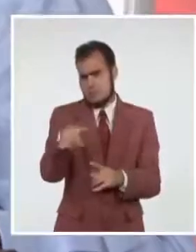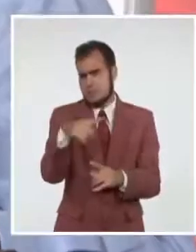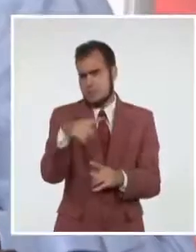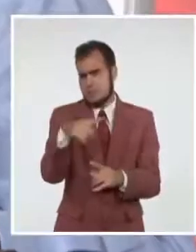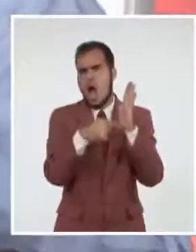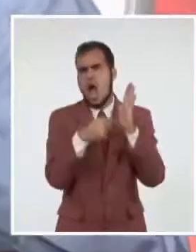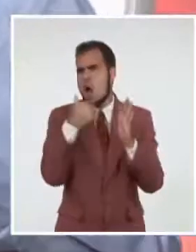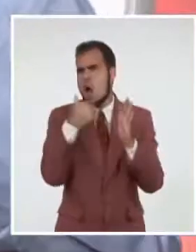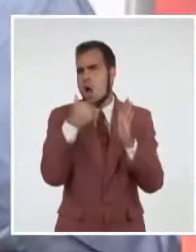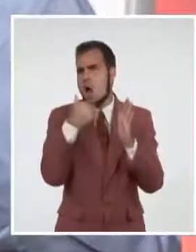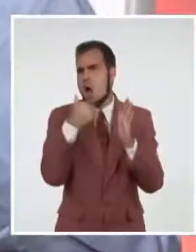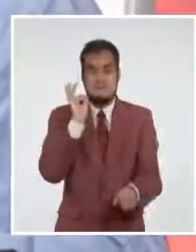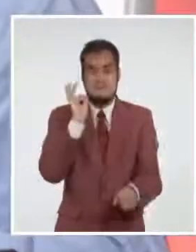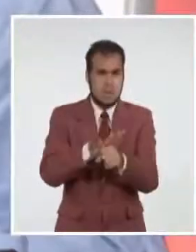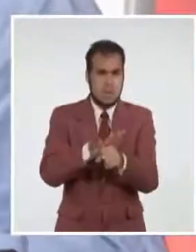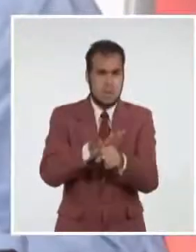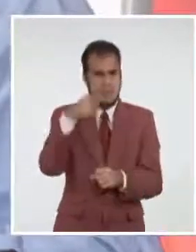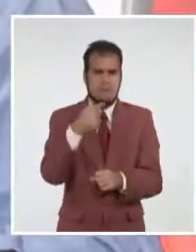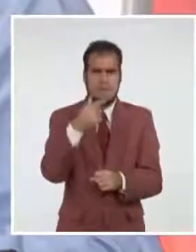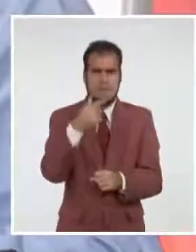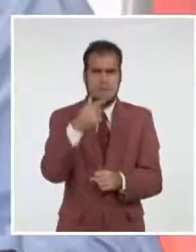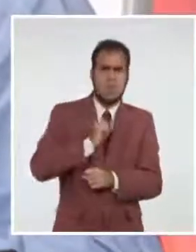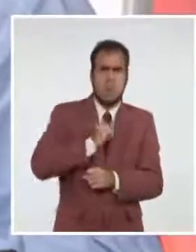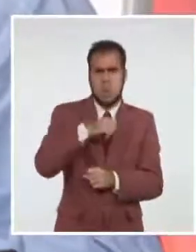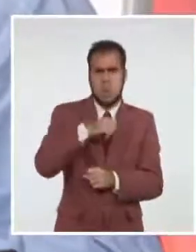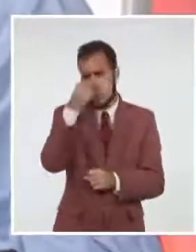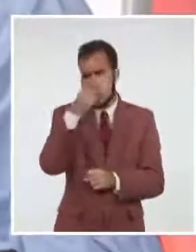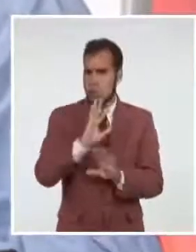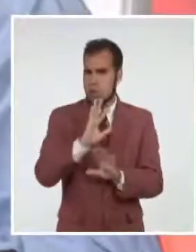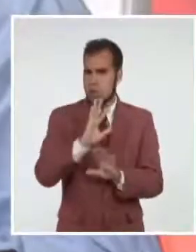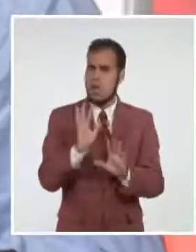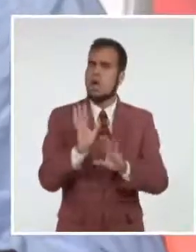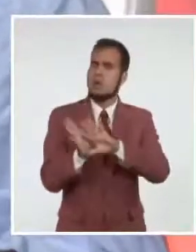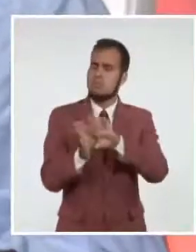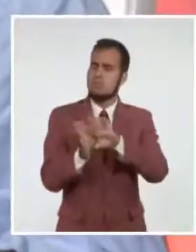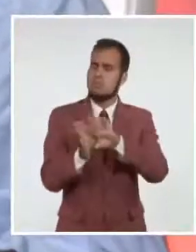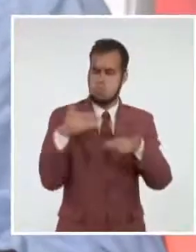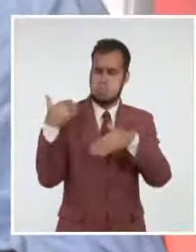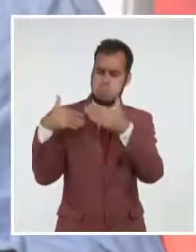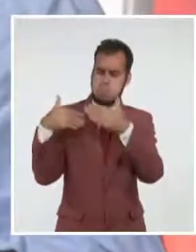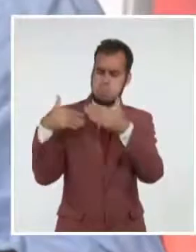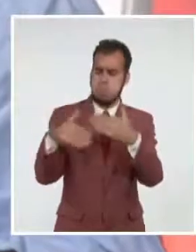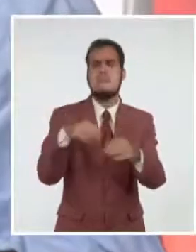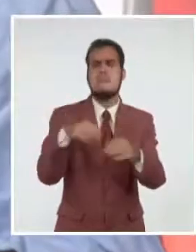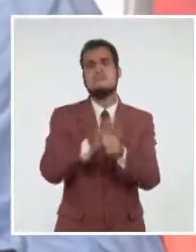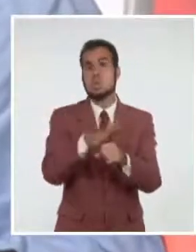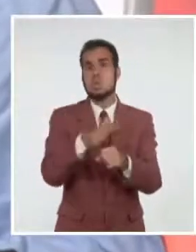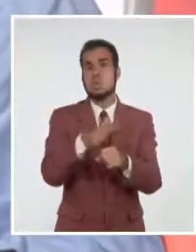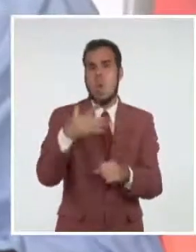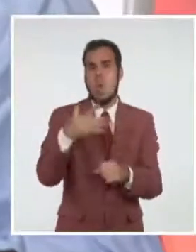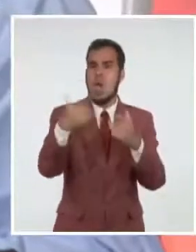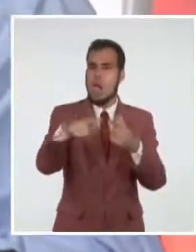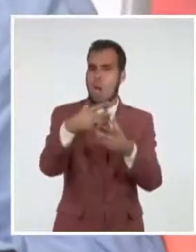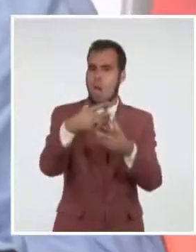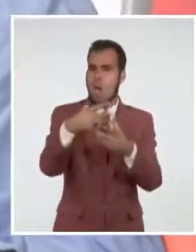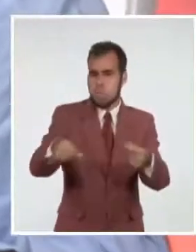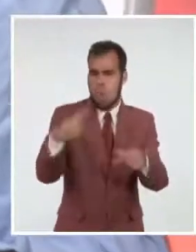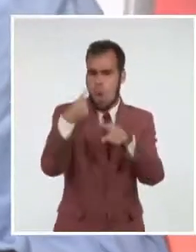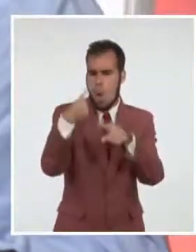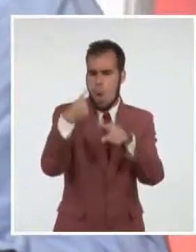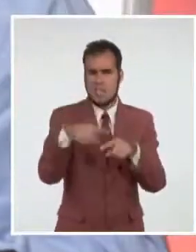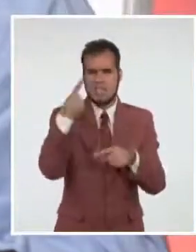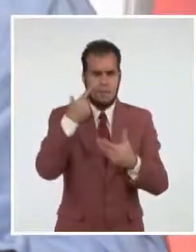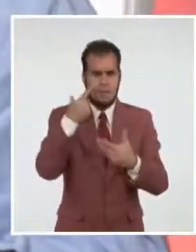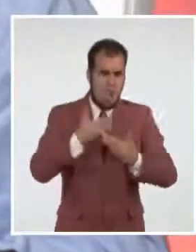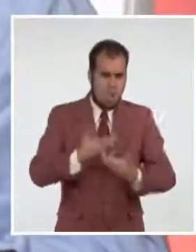los cuadros respiratorios, la gripe, ya una diarrea, un trastorno digestivo, otros síntomas, decaimiento, pérdida del olfato,